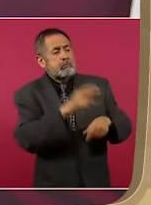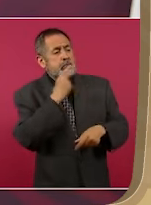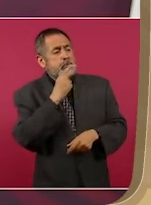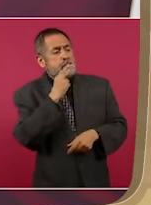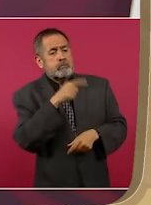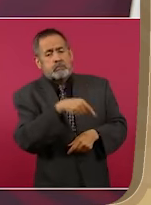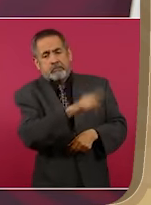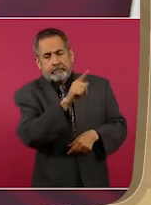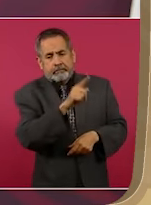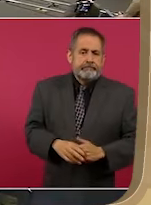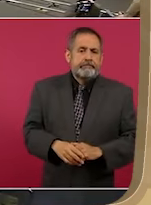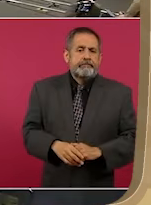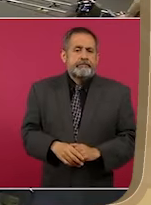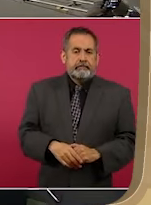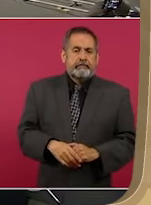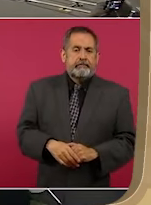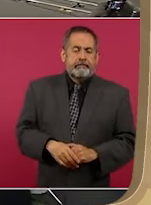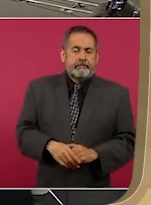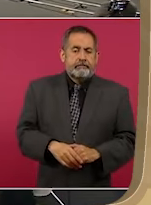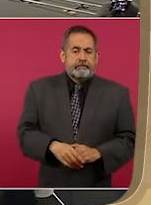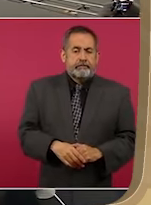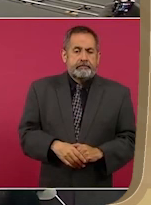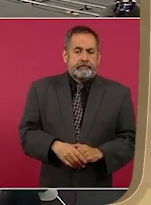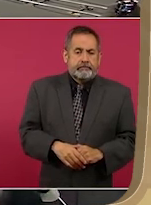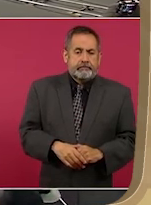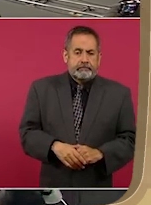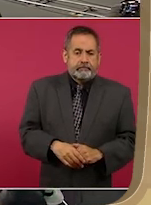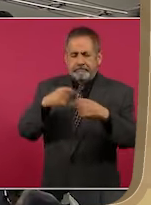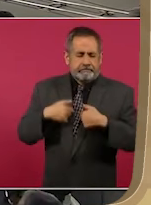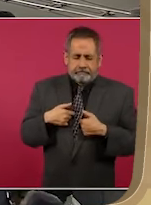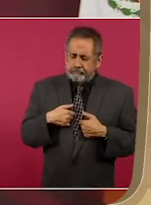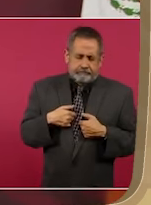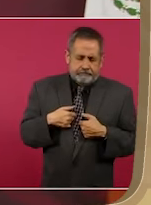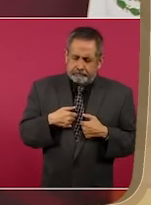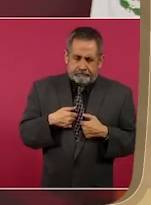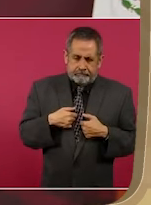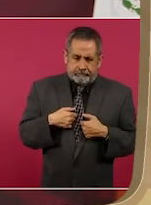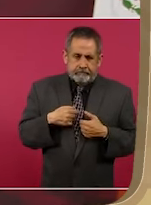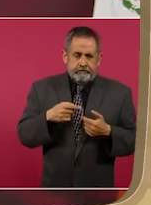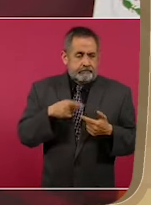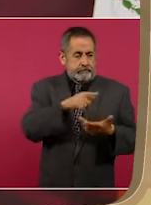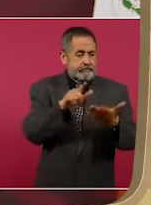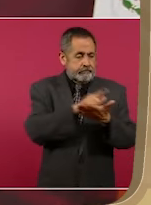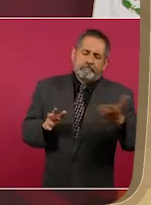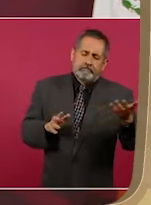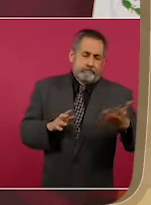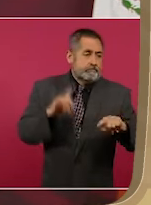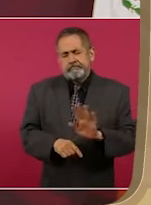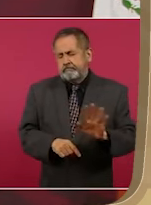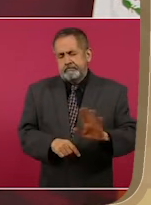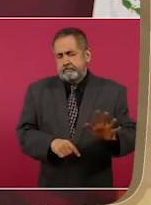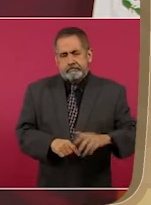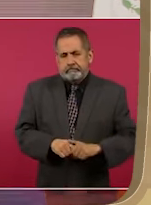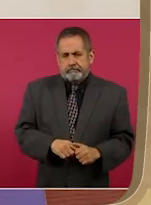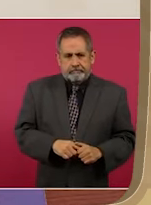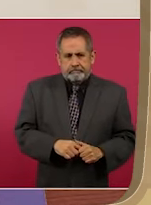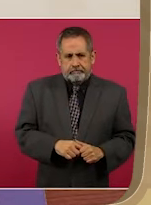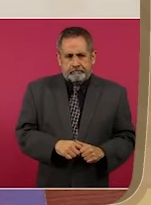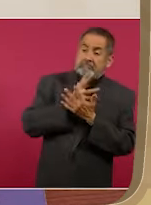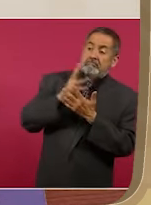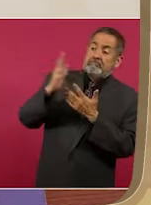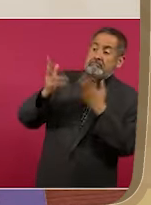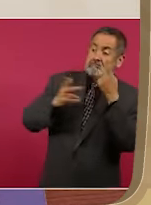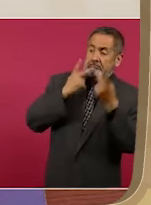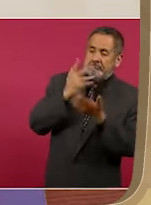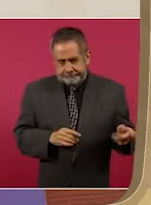la época de Zedillo. No es nuestro propósito revertir esas concesiones. Por eso fue una